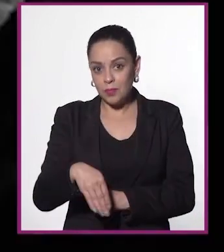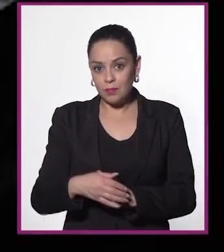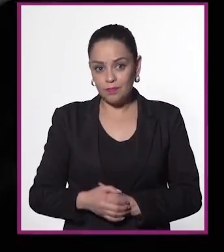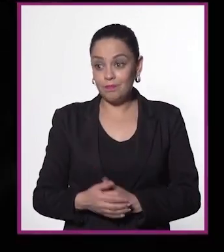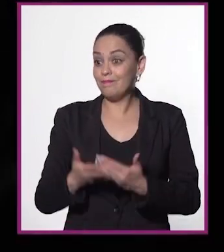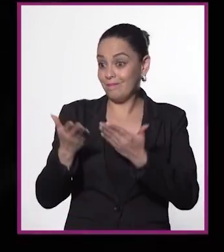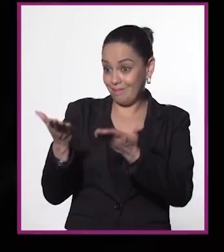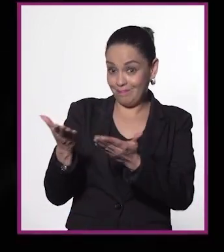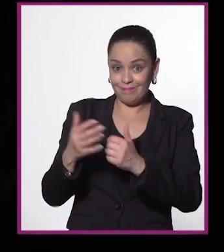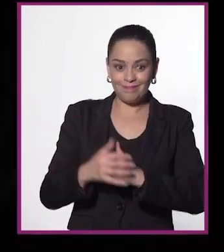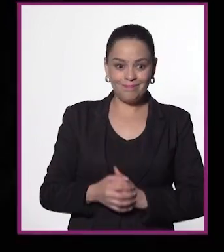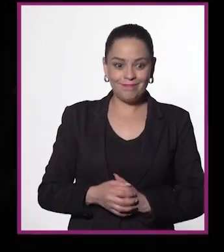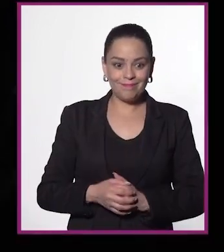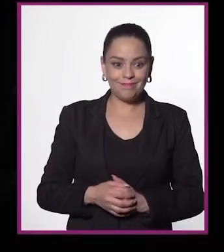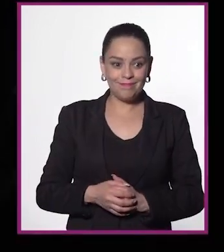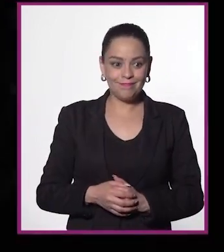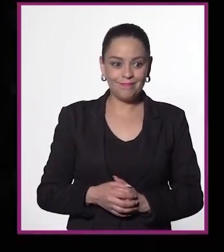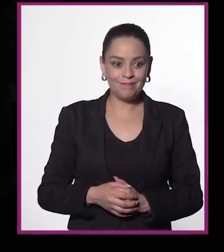Adelante, chicos.